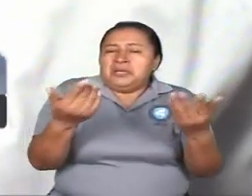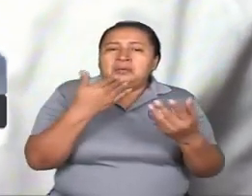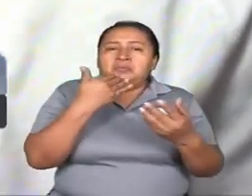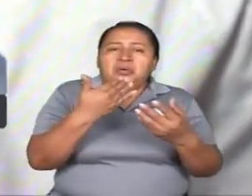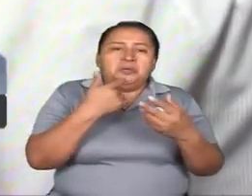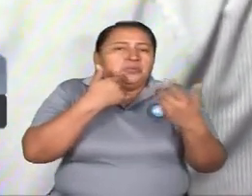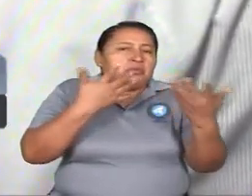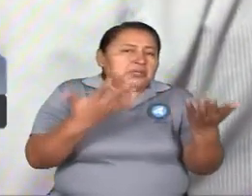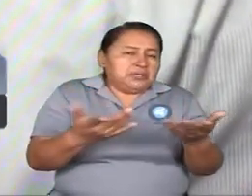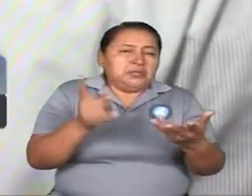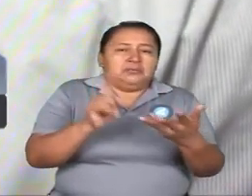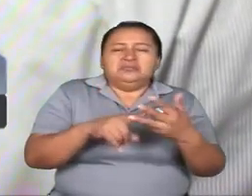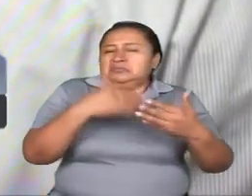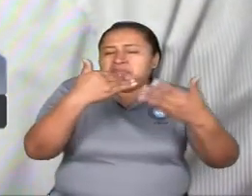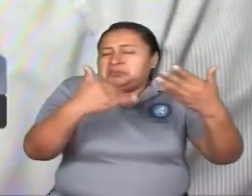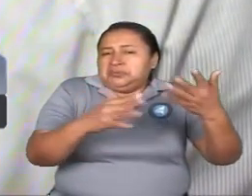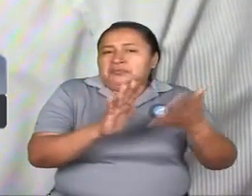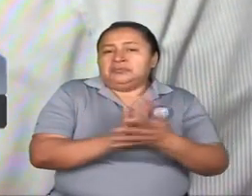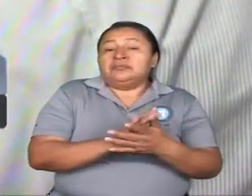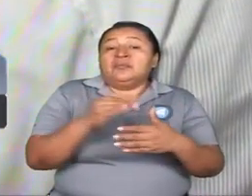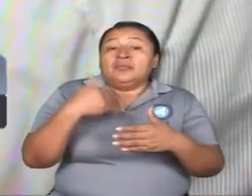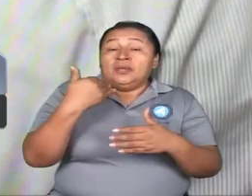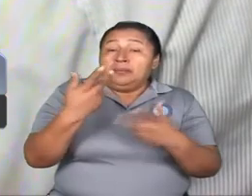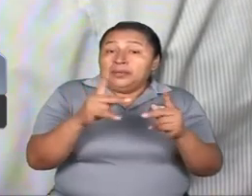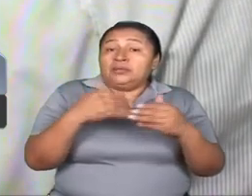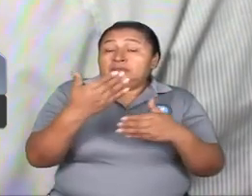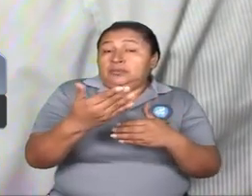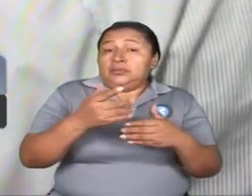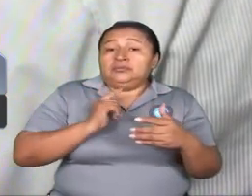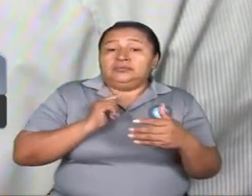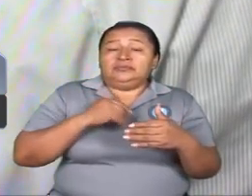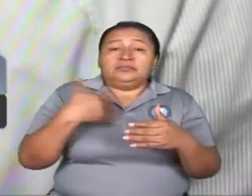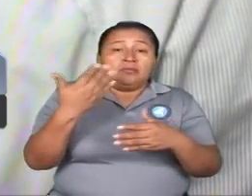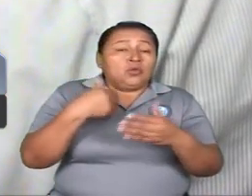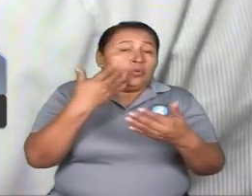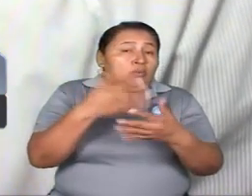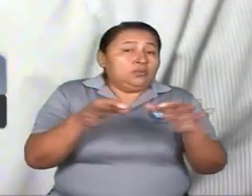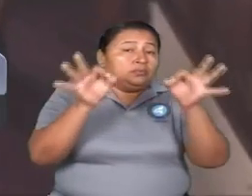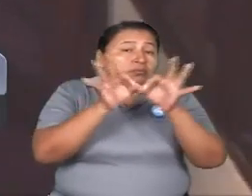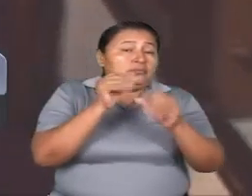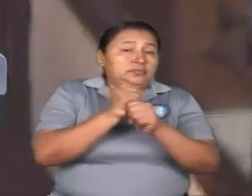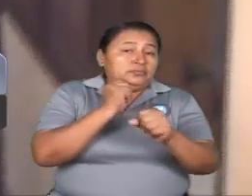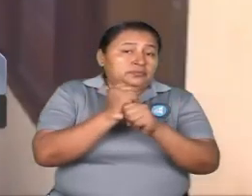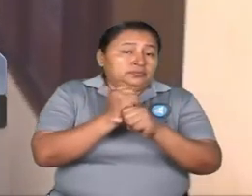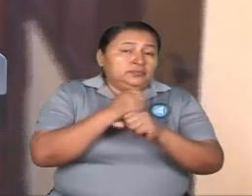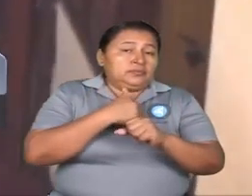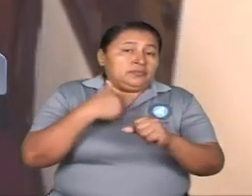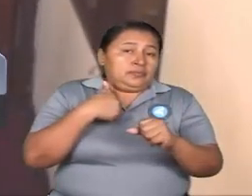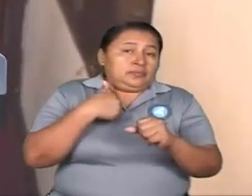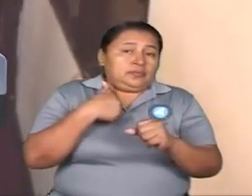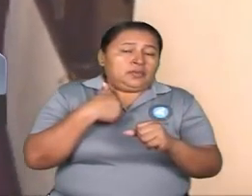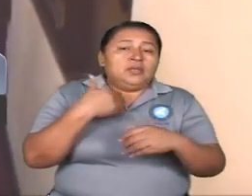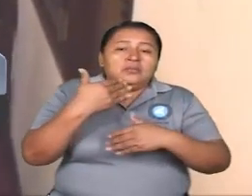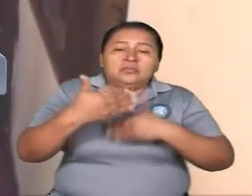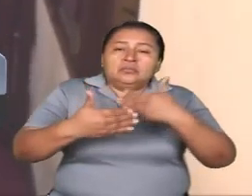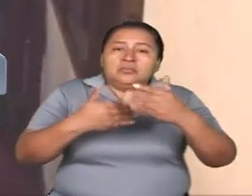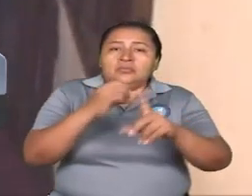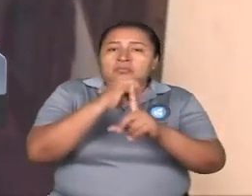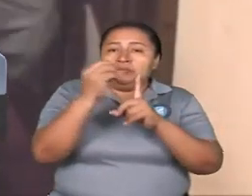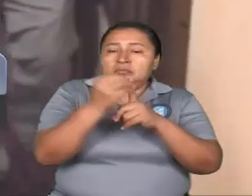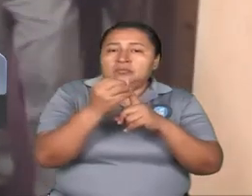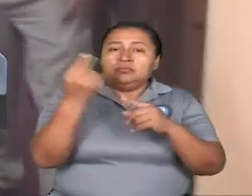tenía, etcétera, pues. Y además de eso también como parte del trabajo se fueron organizando a